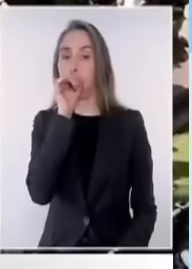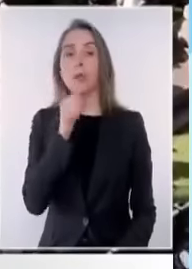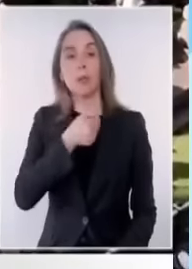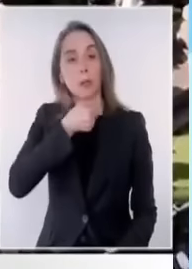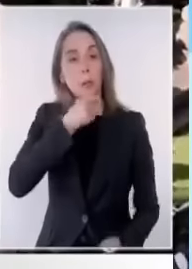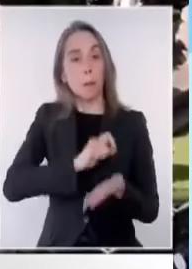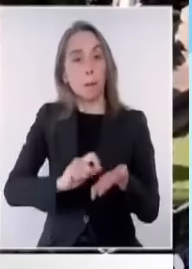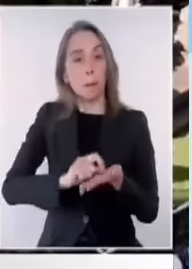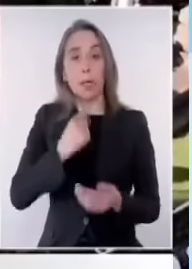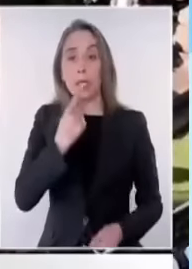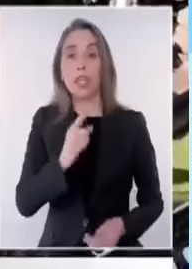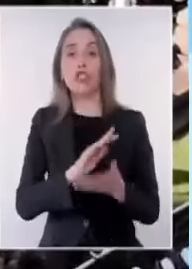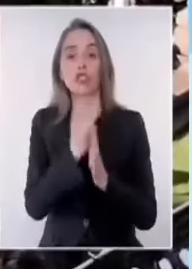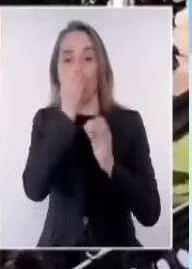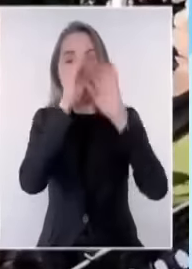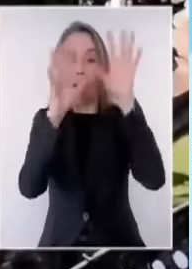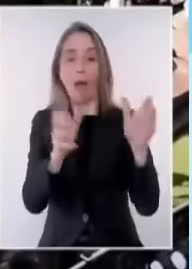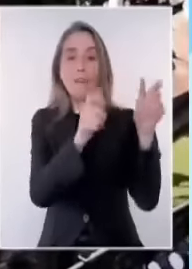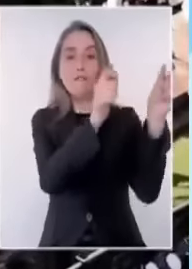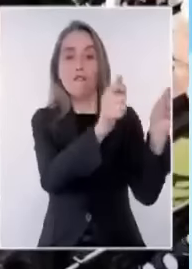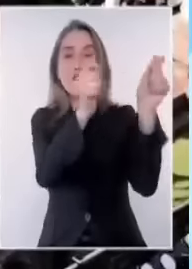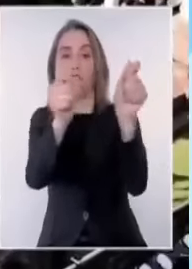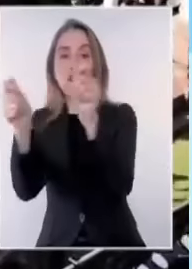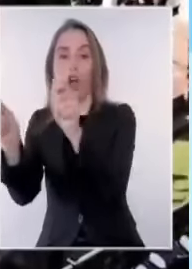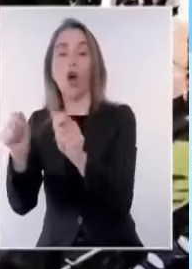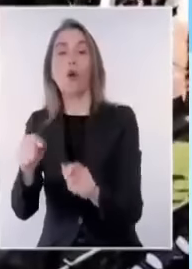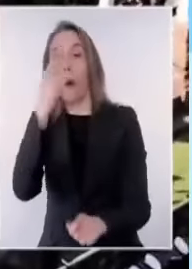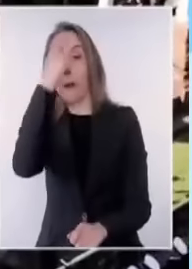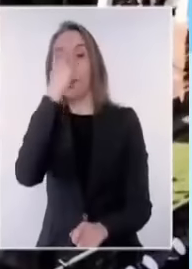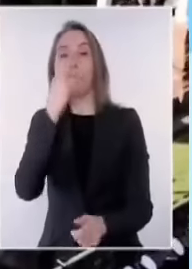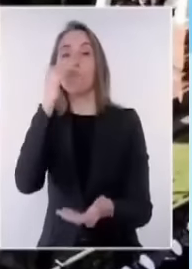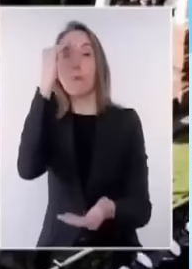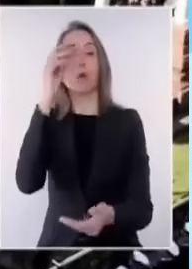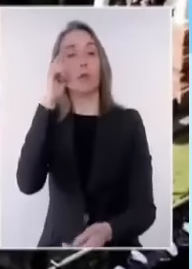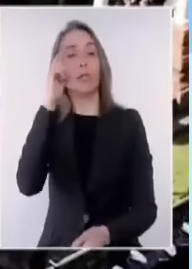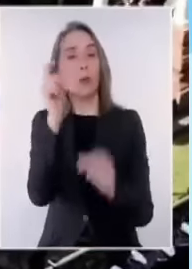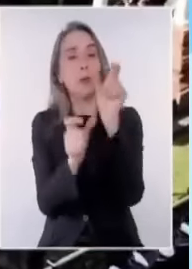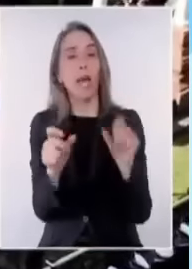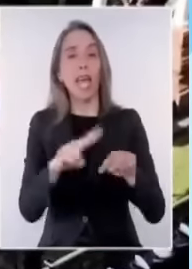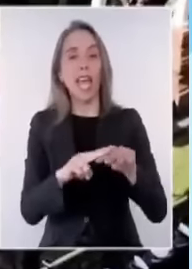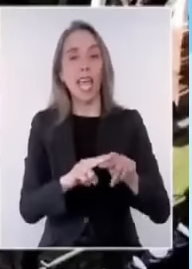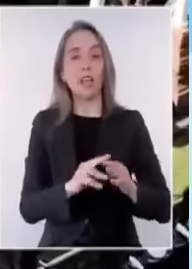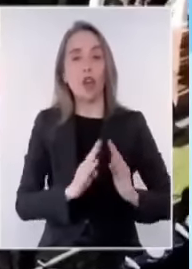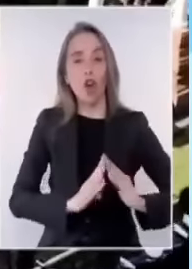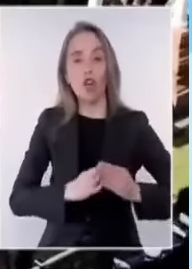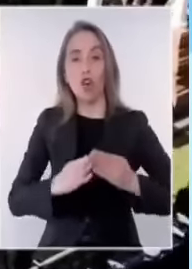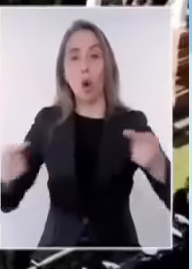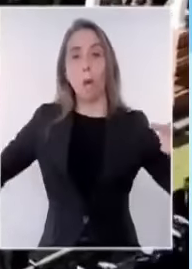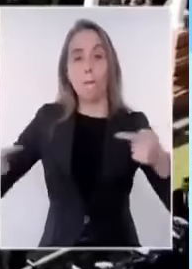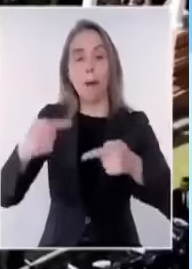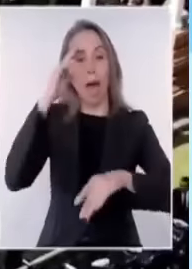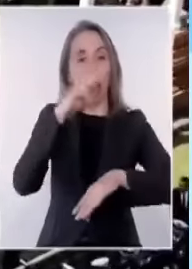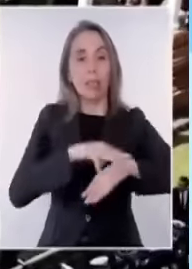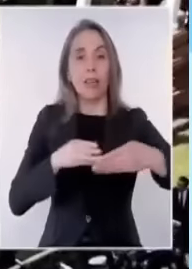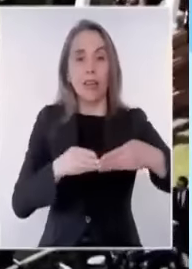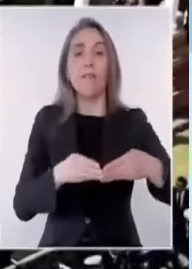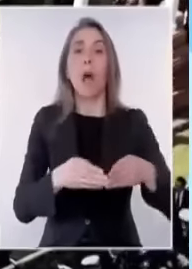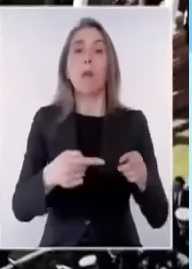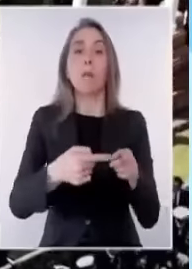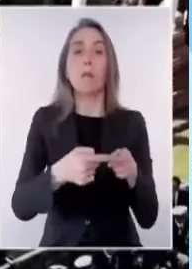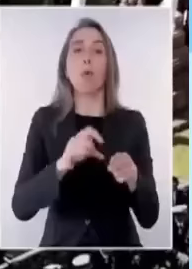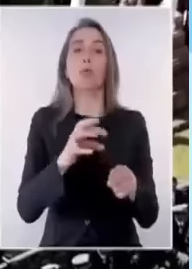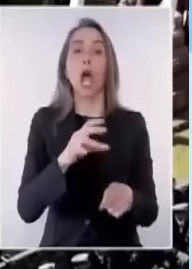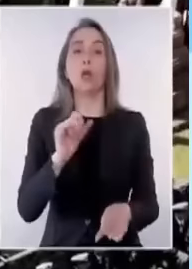Ya están colocadas todas las ofrendas florales acá en el monumento que recuerda a los héroes de los combates navales de Punta Gruesa y también el combate de naval de Iquique.